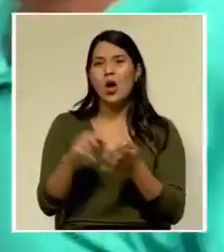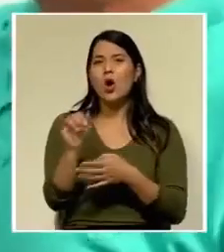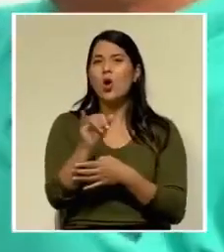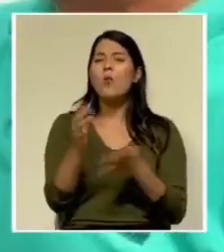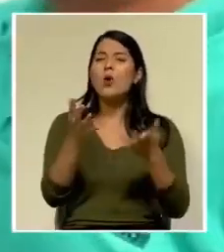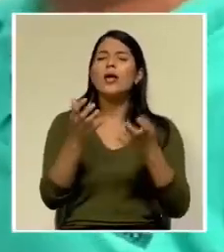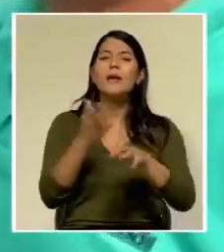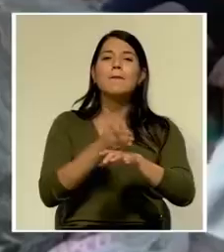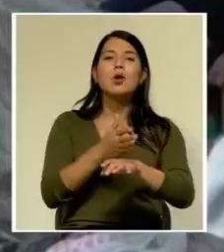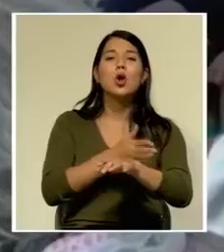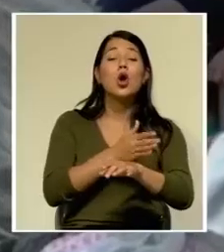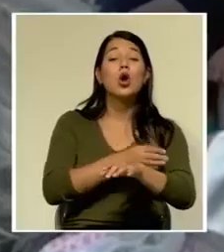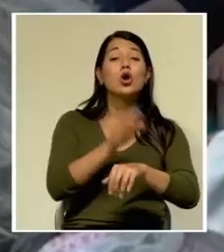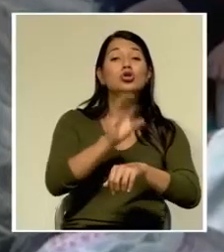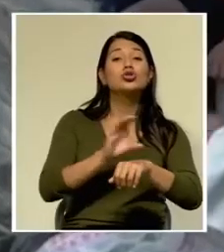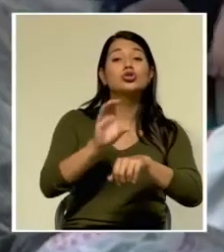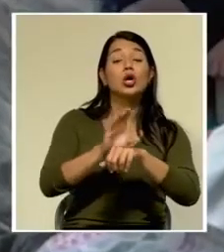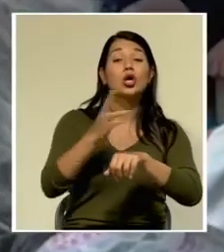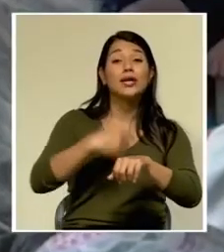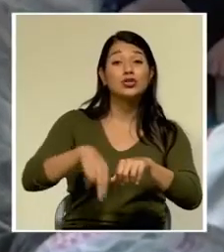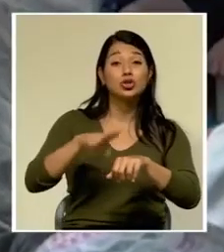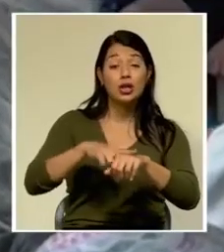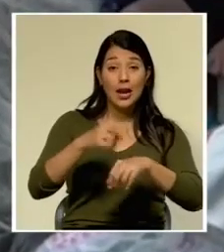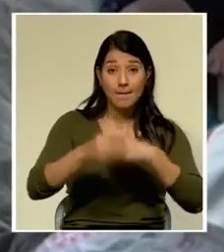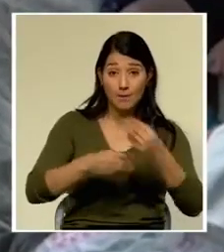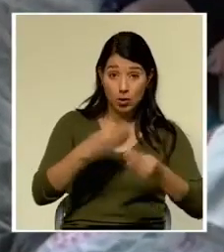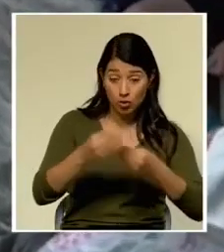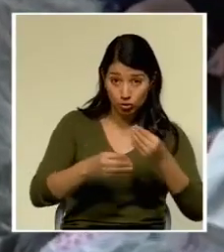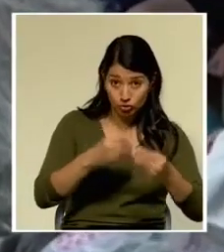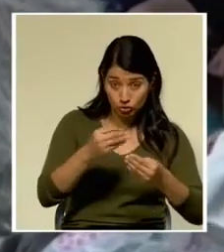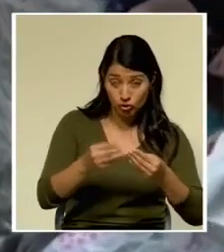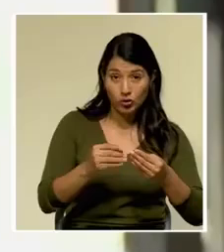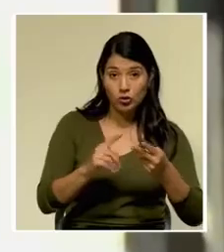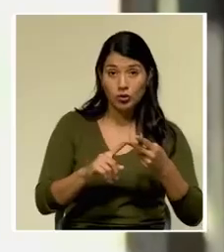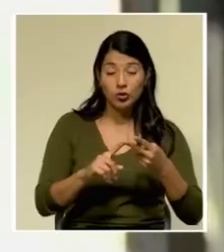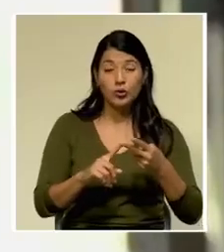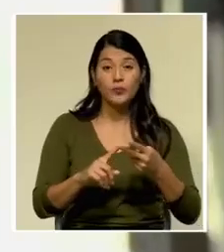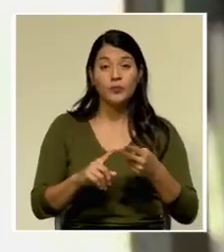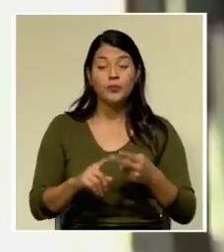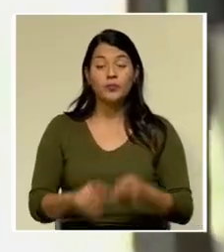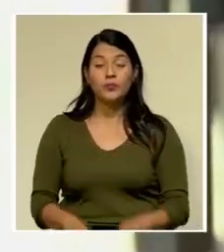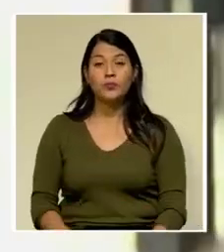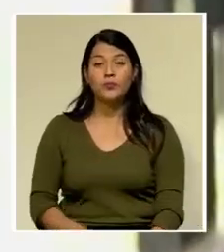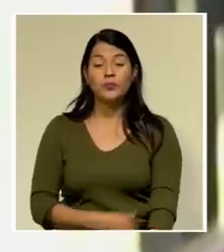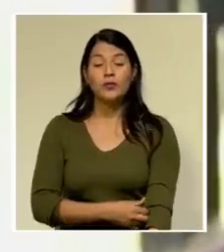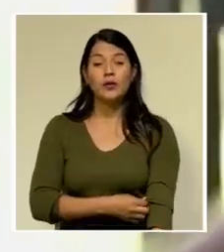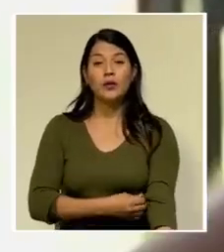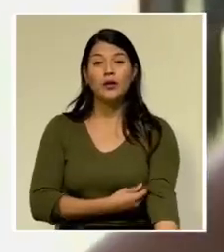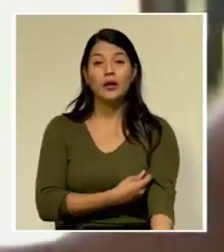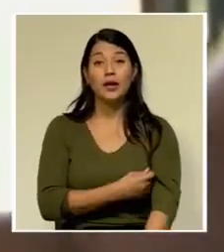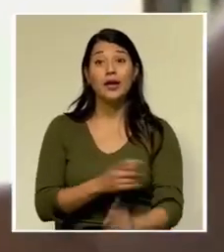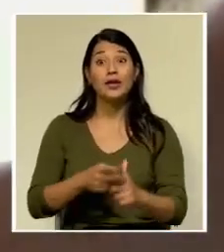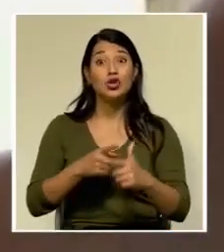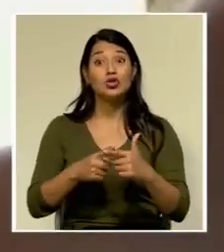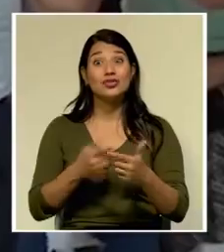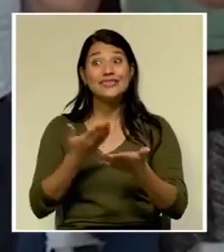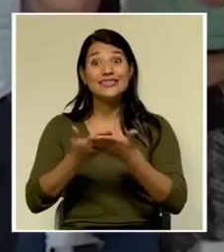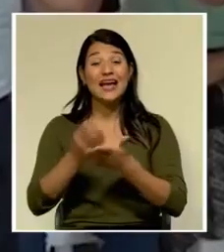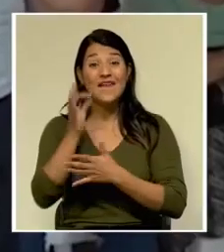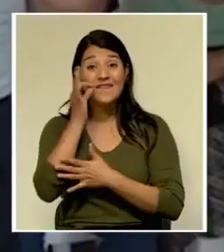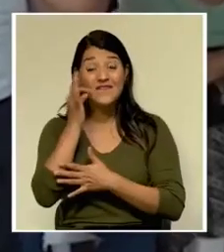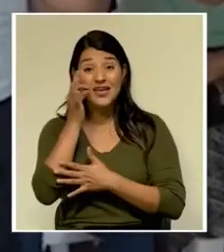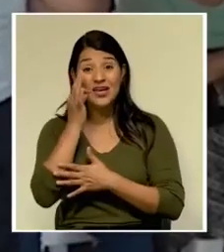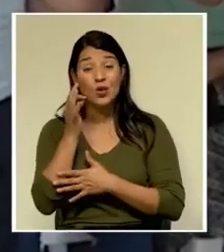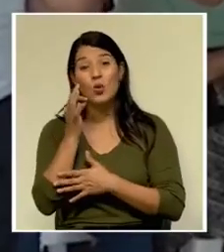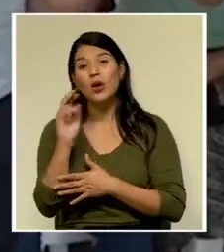Consejo Nacional de la Producción, como dijo en su visita a cantones de la zona norte del país. Así llega Figueres a una segunda serie